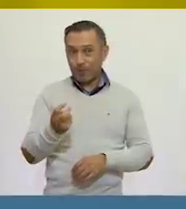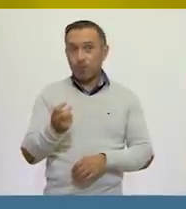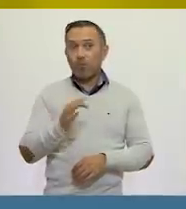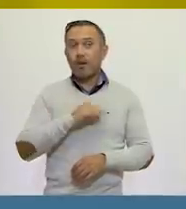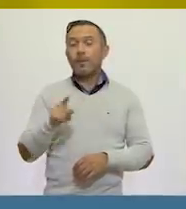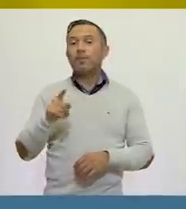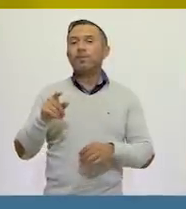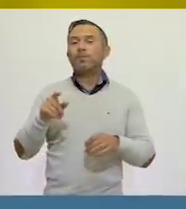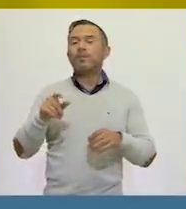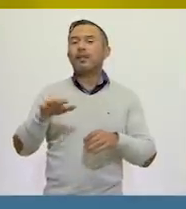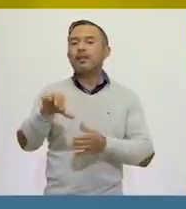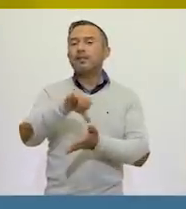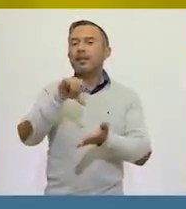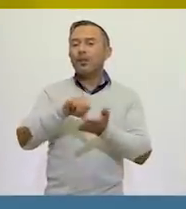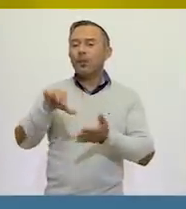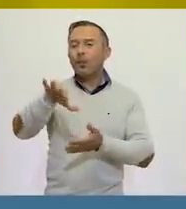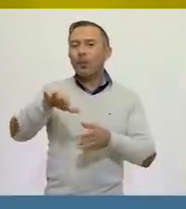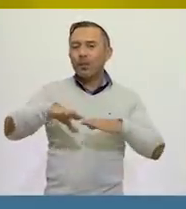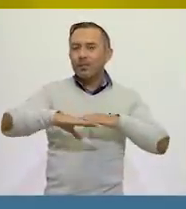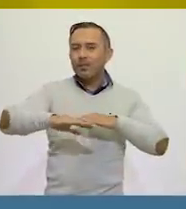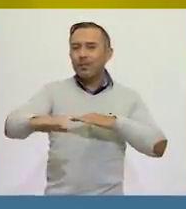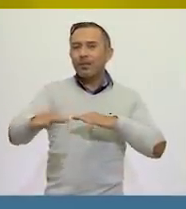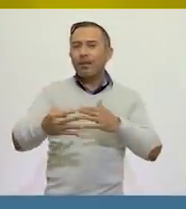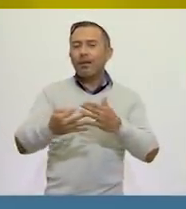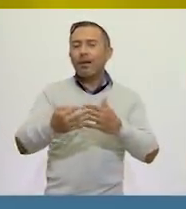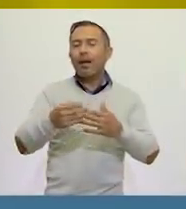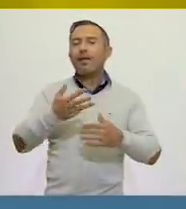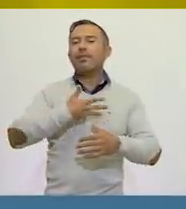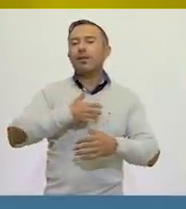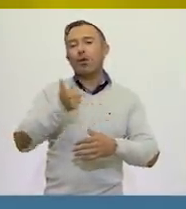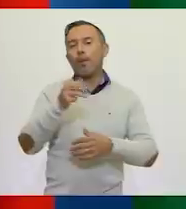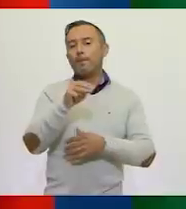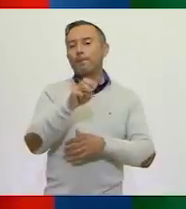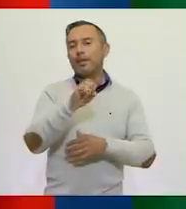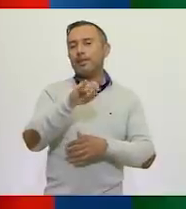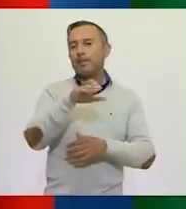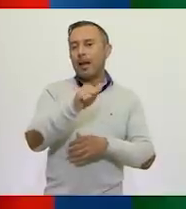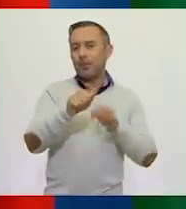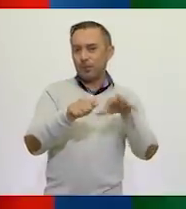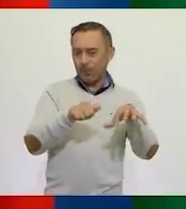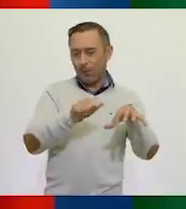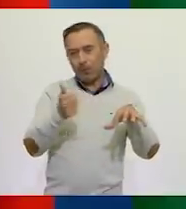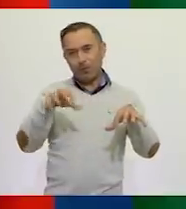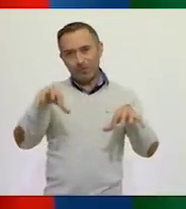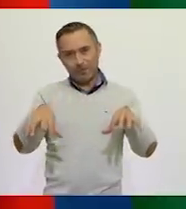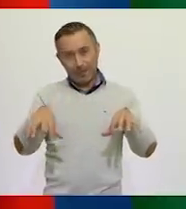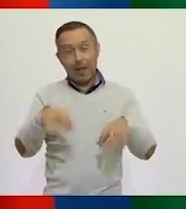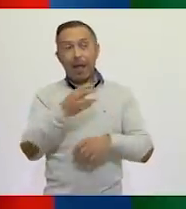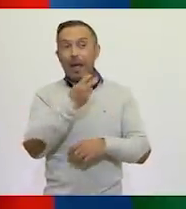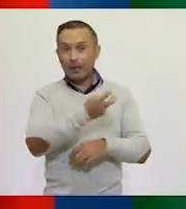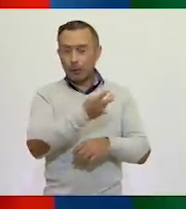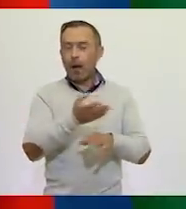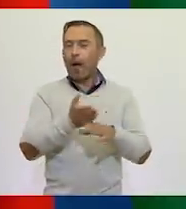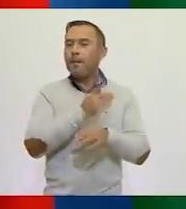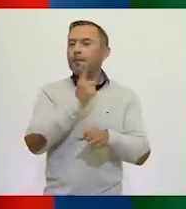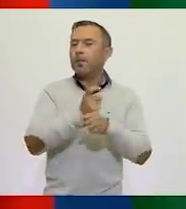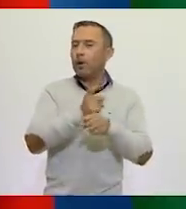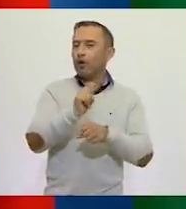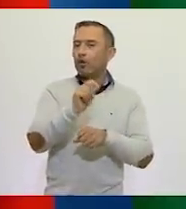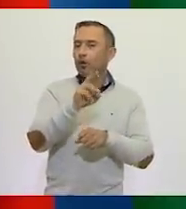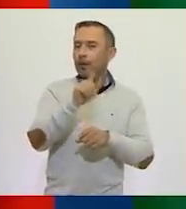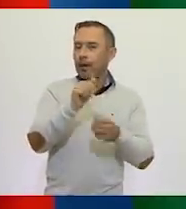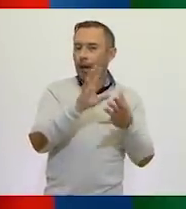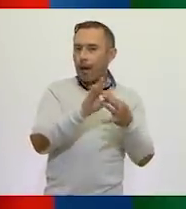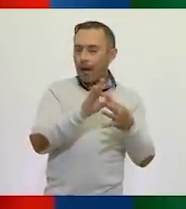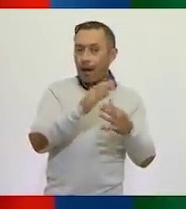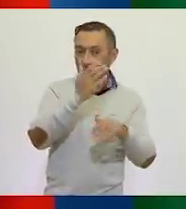altiplano central, se ubicaban también los mexicas. Así es, pero primero terminemos con los toltecas y después vayamos